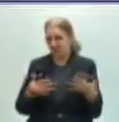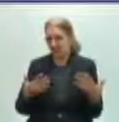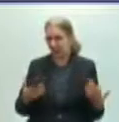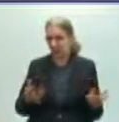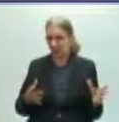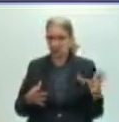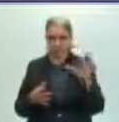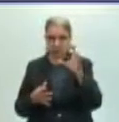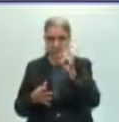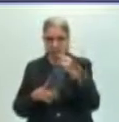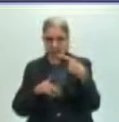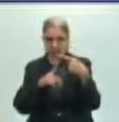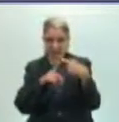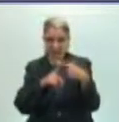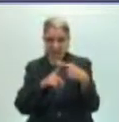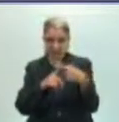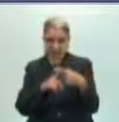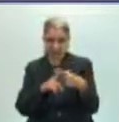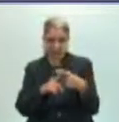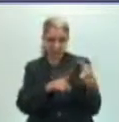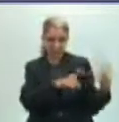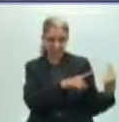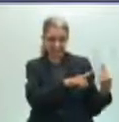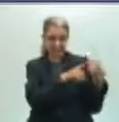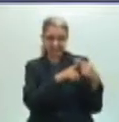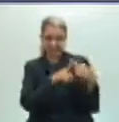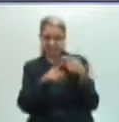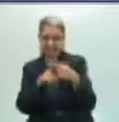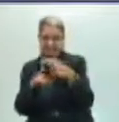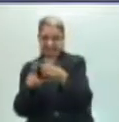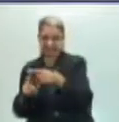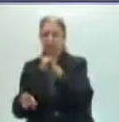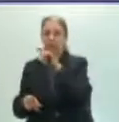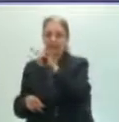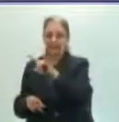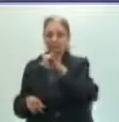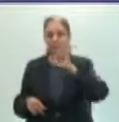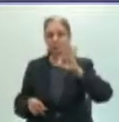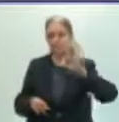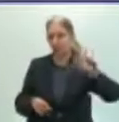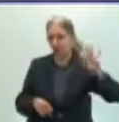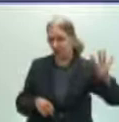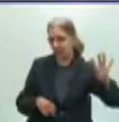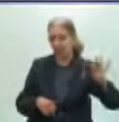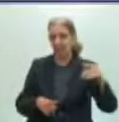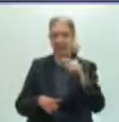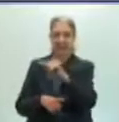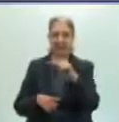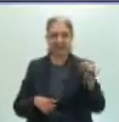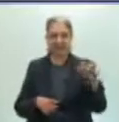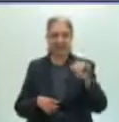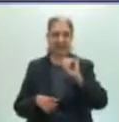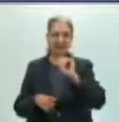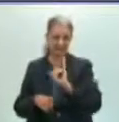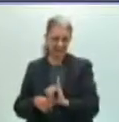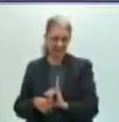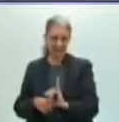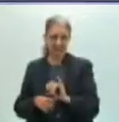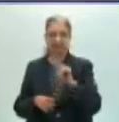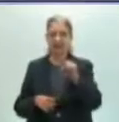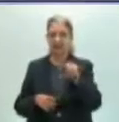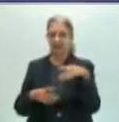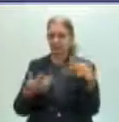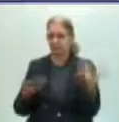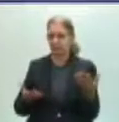adición del numerador les debió haber dado 984 dividido por 6 y entonces la